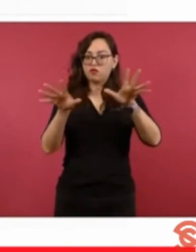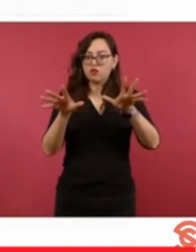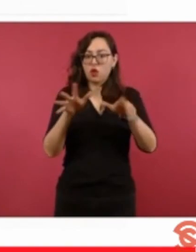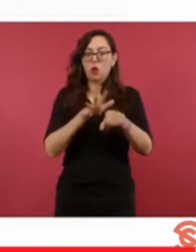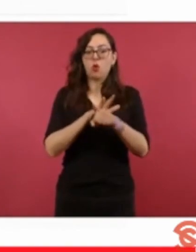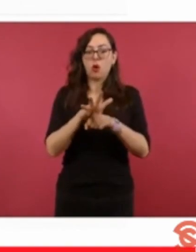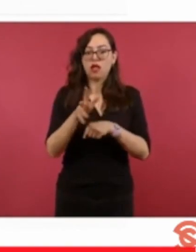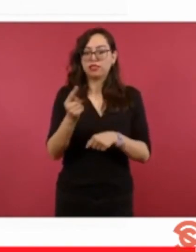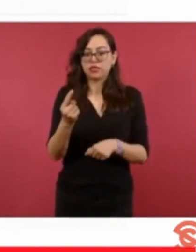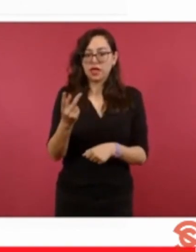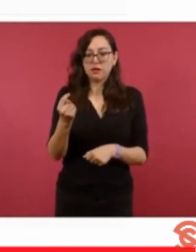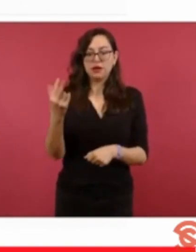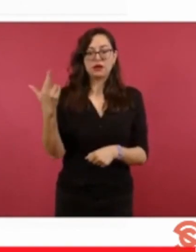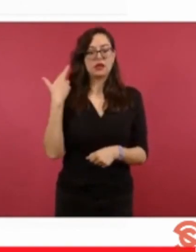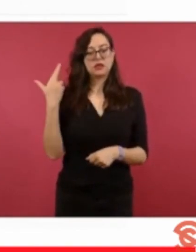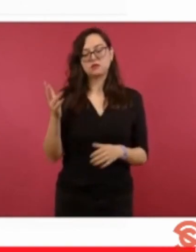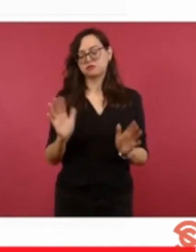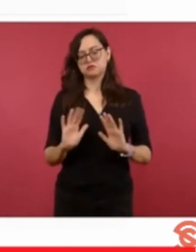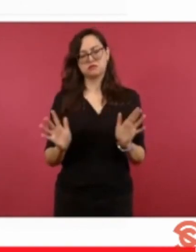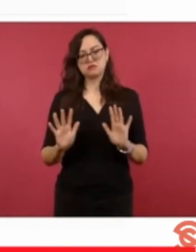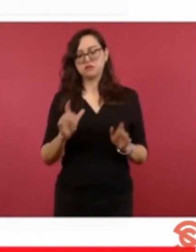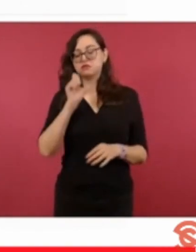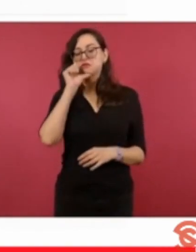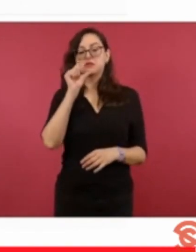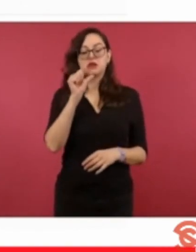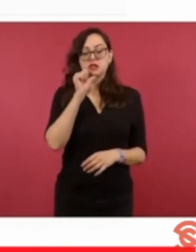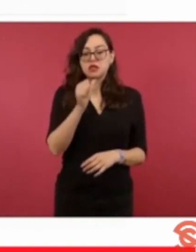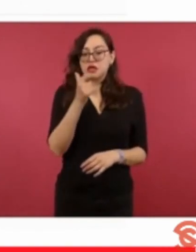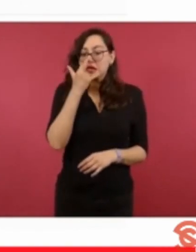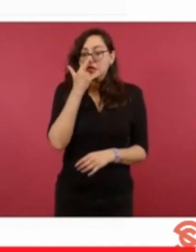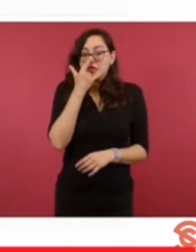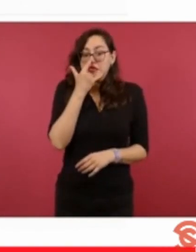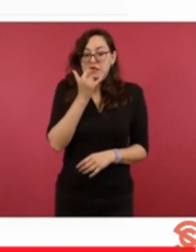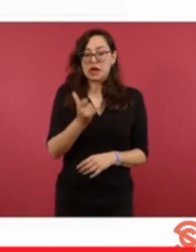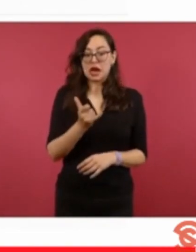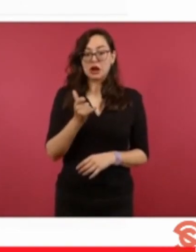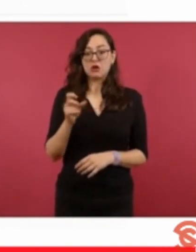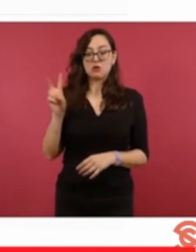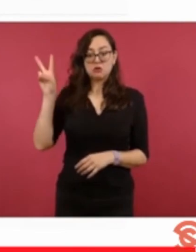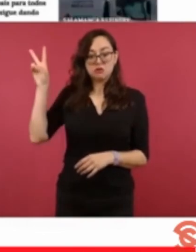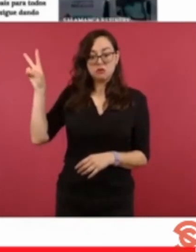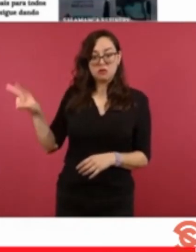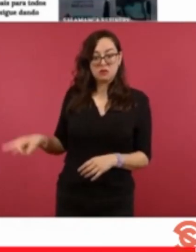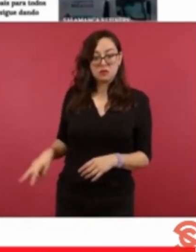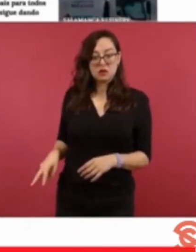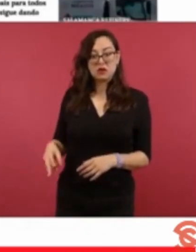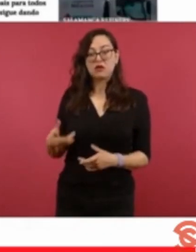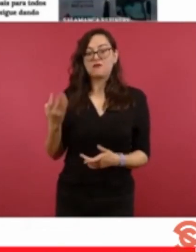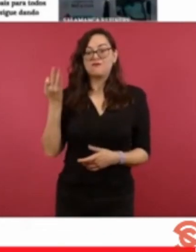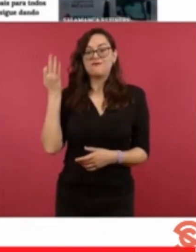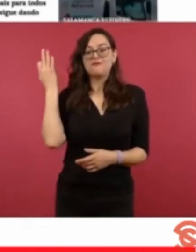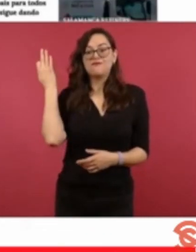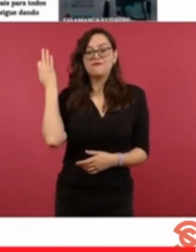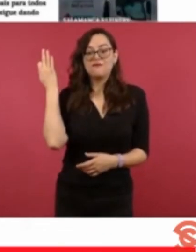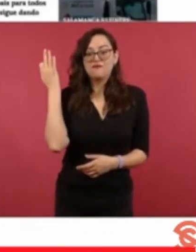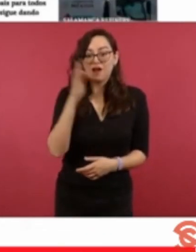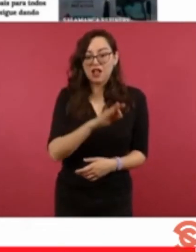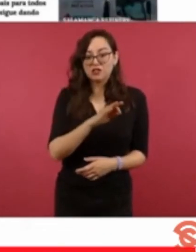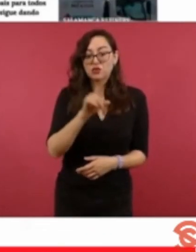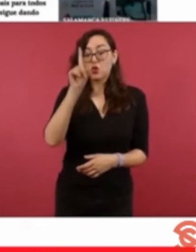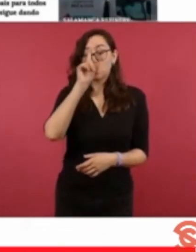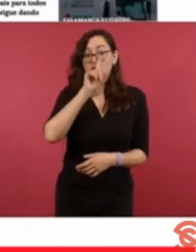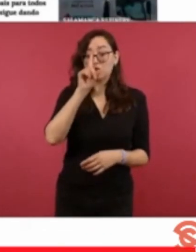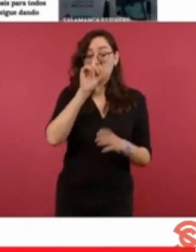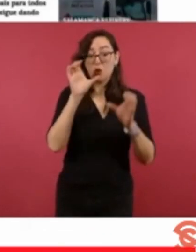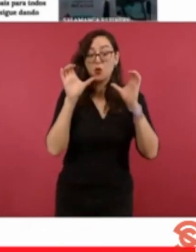pues está, la verdad es que bastante raro. Así es como se ve un sitio fraudulento. Una de las cosas que